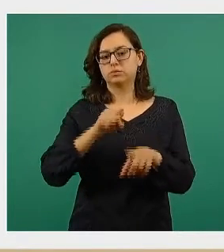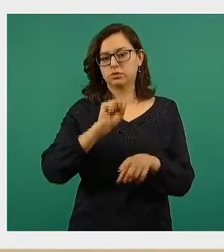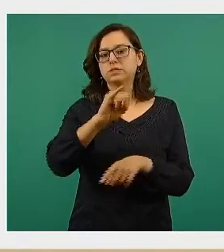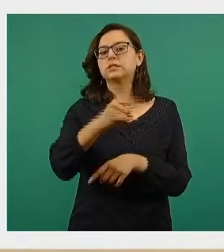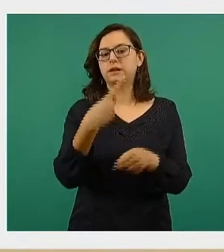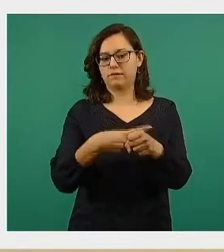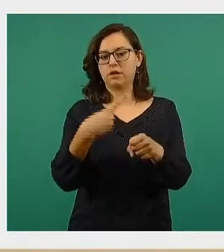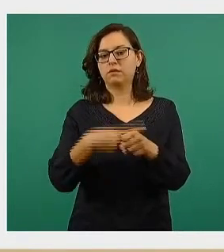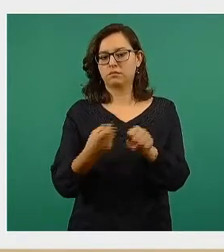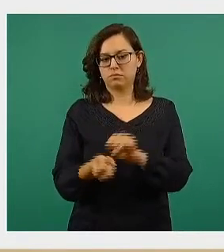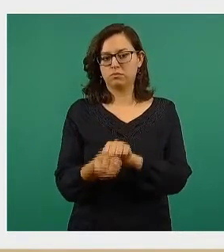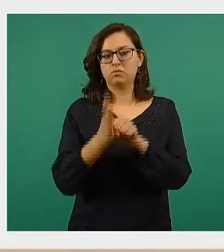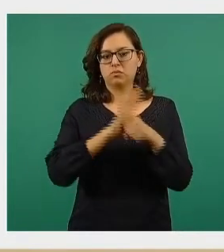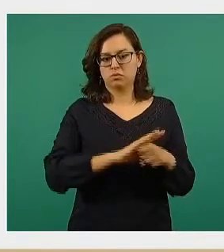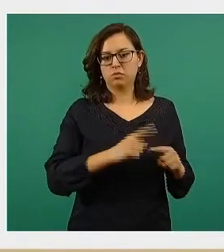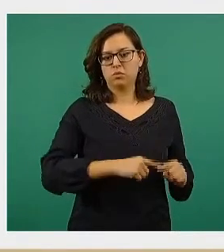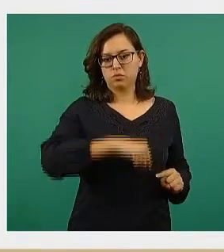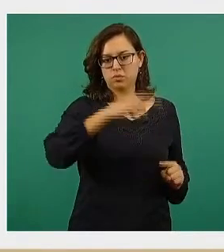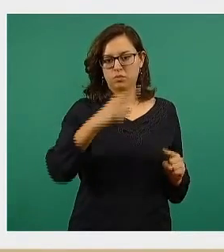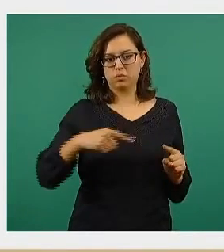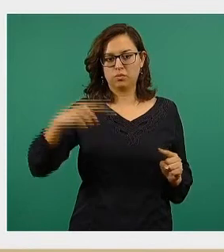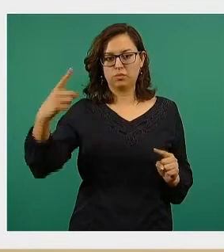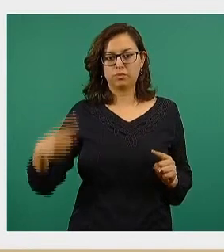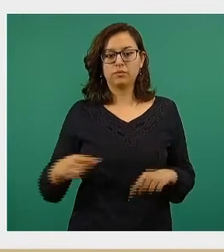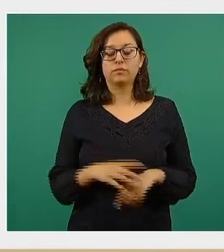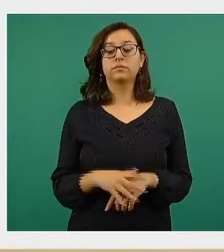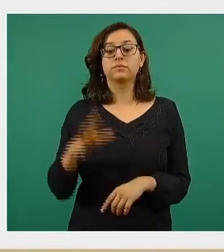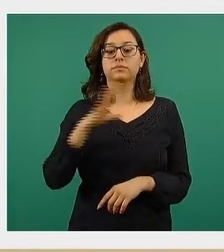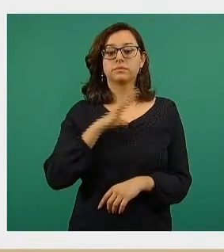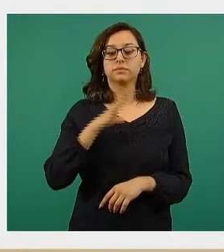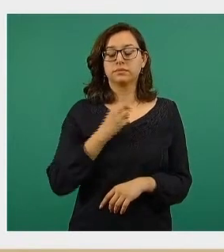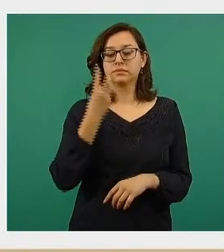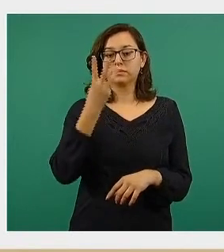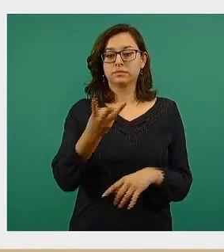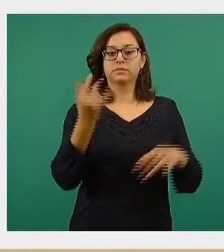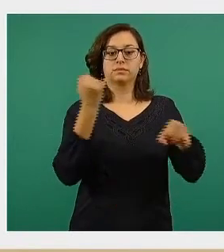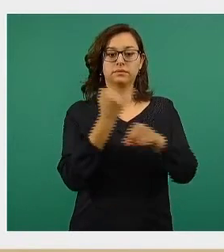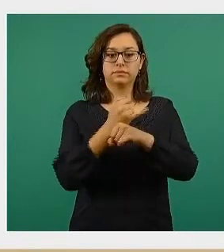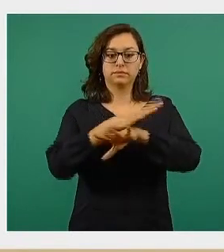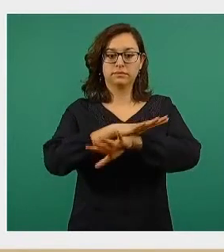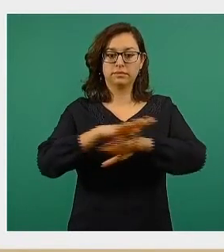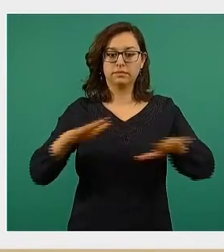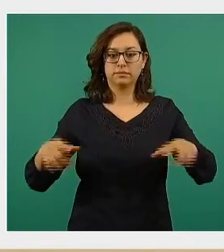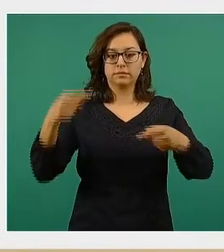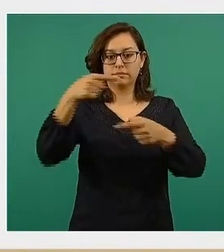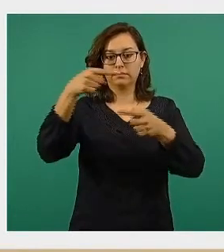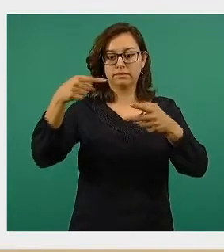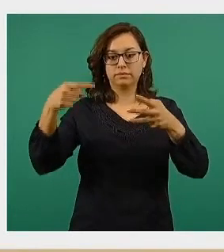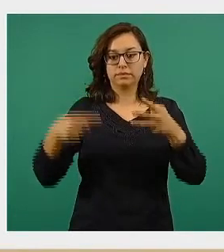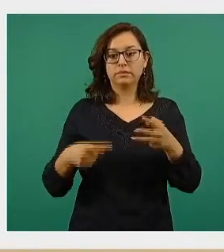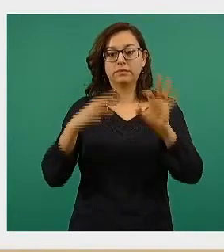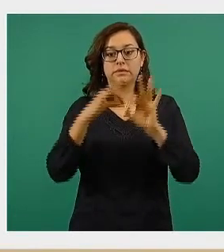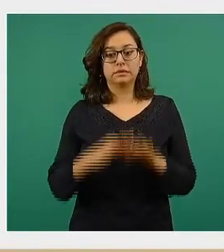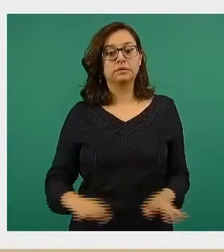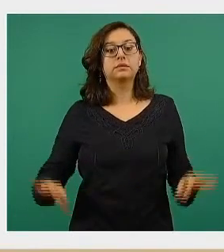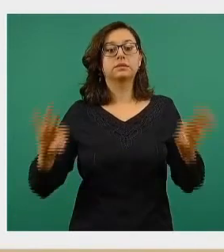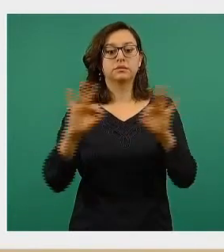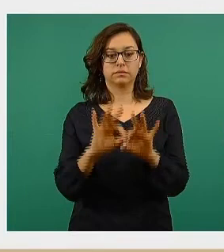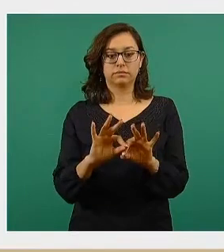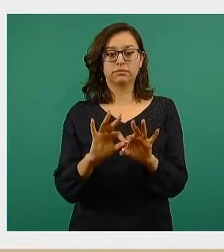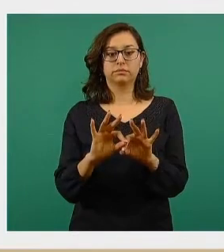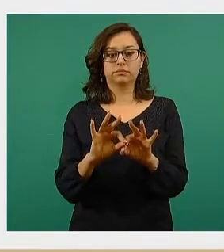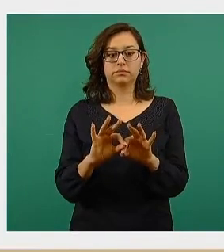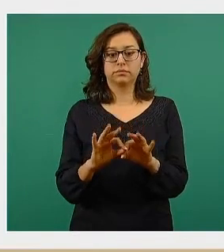todo este tiempo. Hay 3 elementos informativos y puntos de corte que son importantes, que representan también